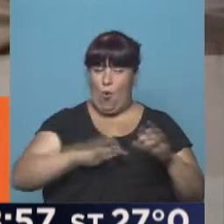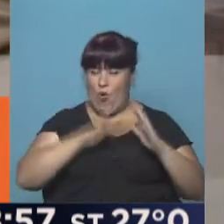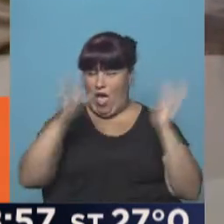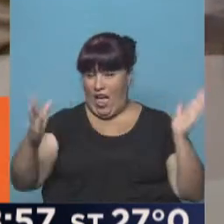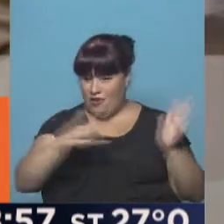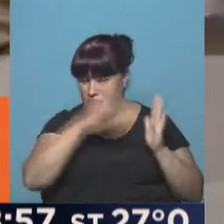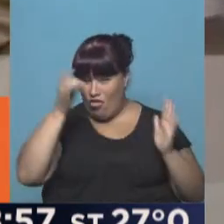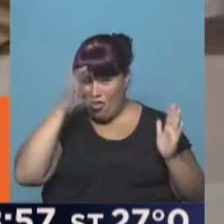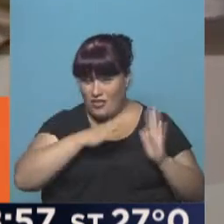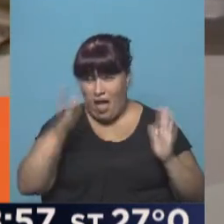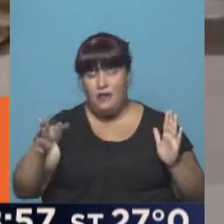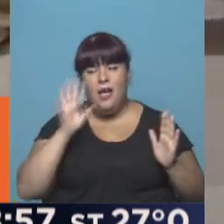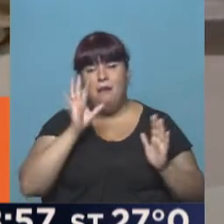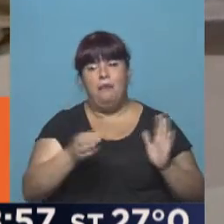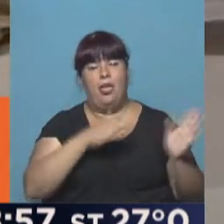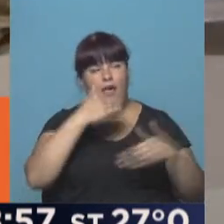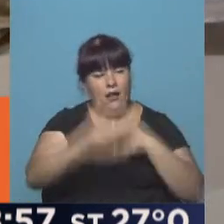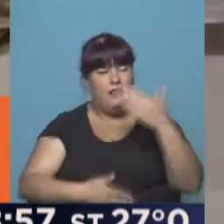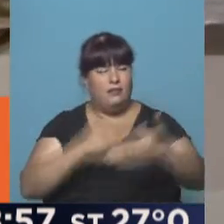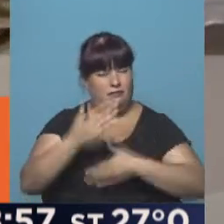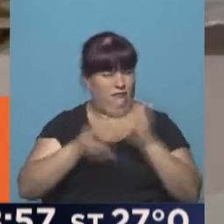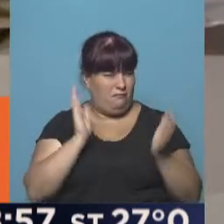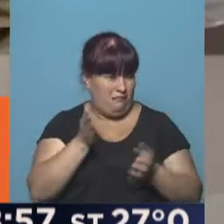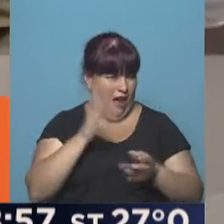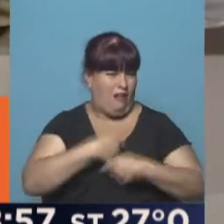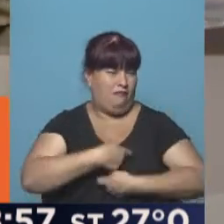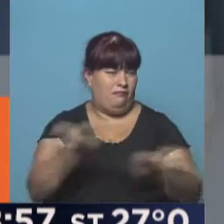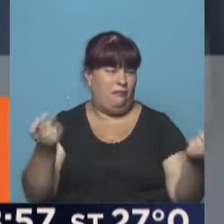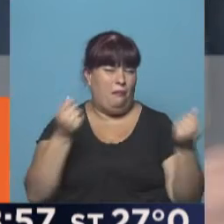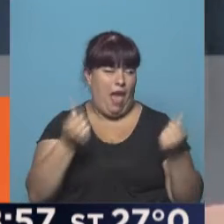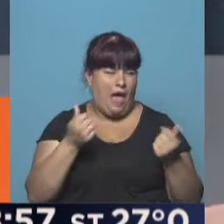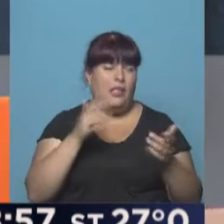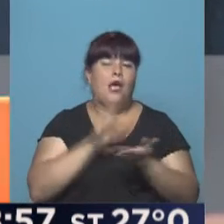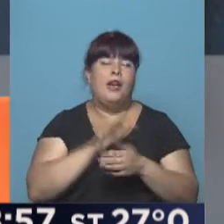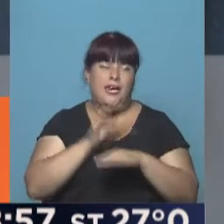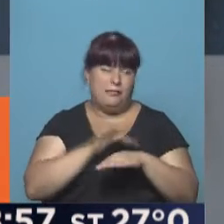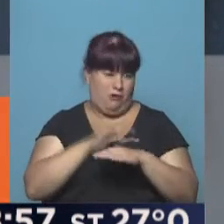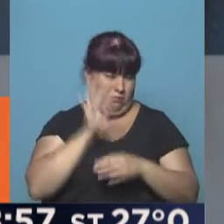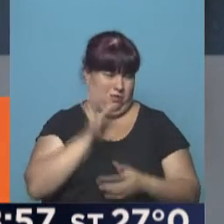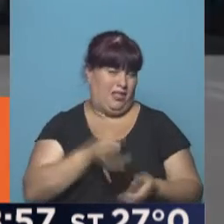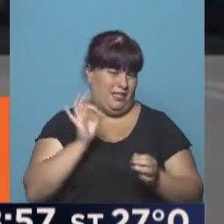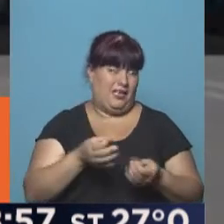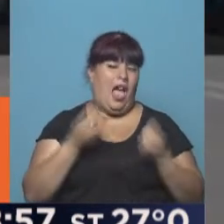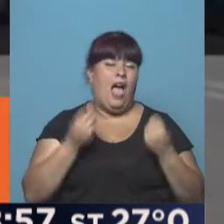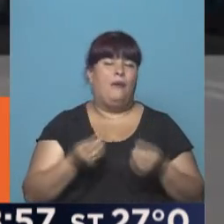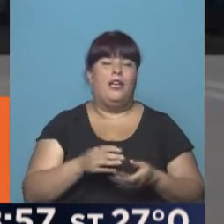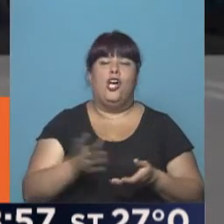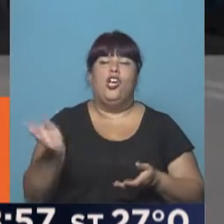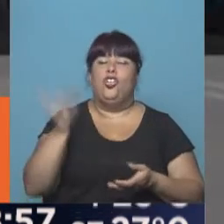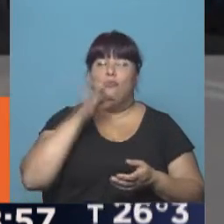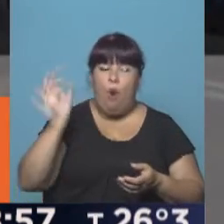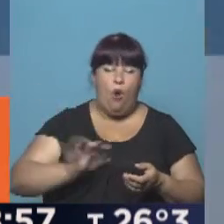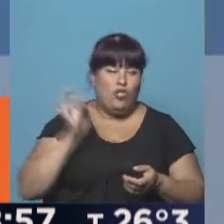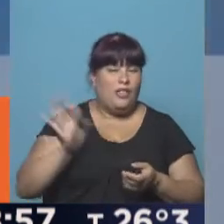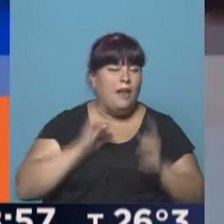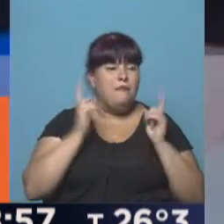puede encontrar ahí todo el camino de una perversión en la distribución de los fondos con responsables muy claros, porque fueron en todos esos años